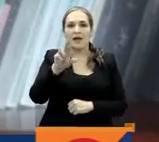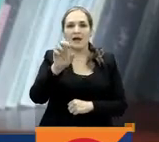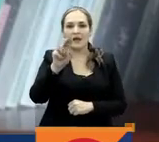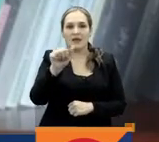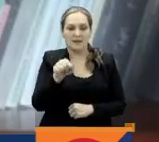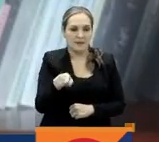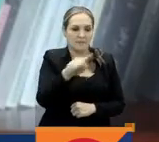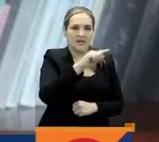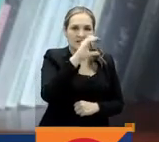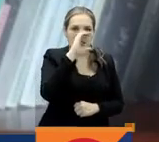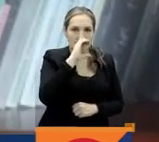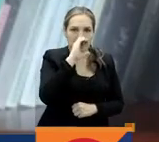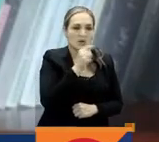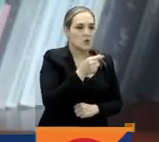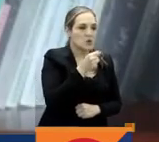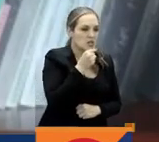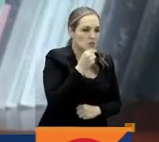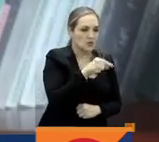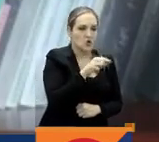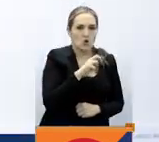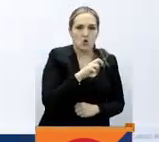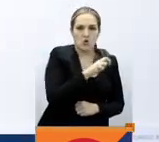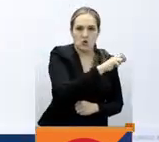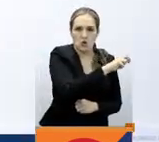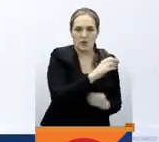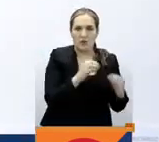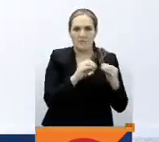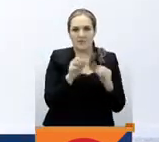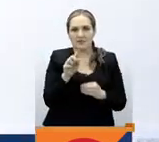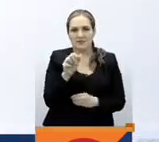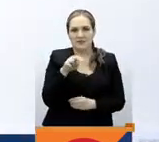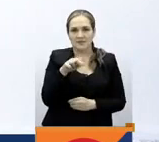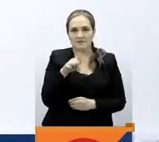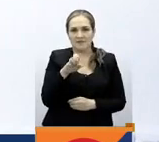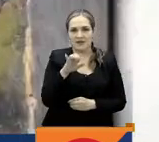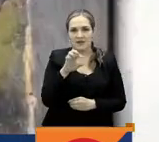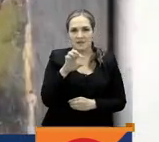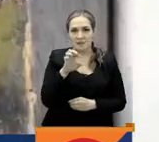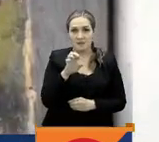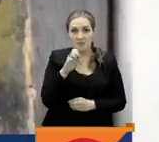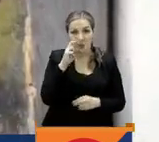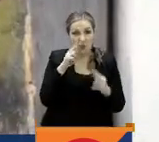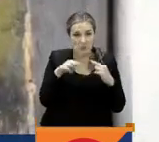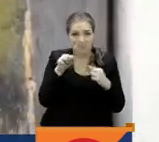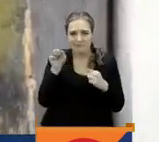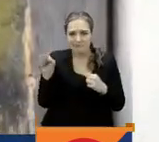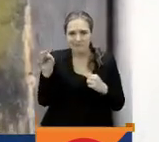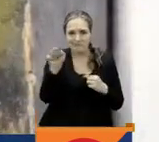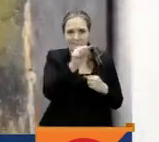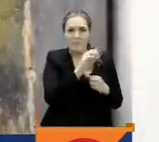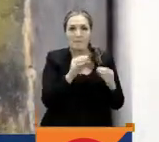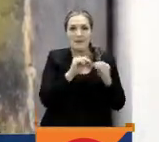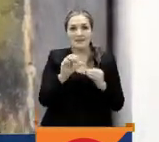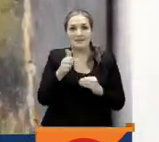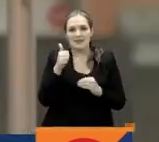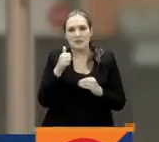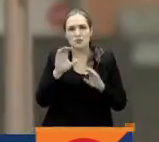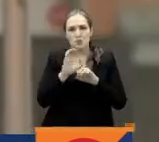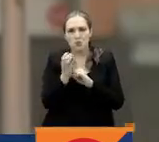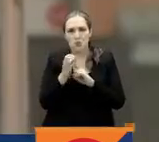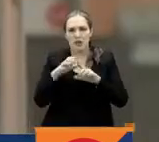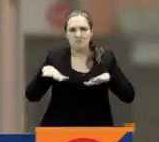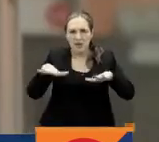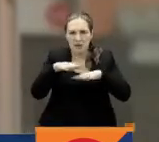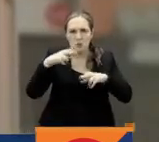y Teusaquillo, Norte y San Felipe. Varios museos, 10 espacios culturales y 31 galerías de Bogotá